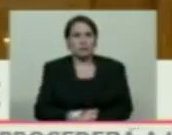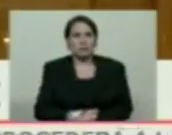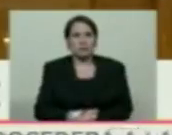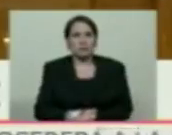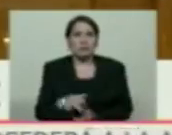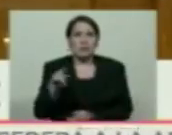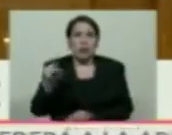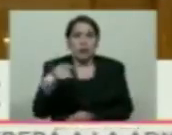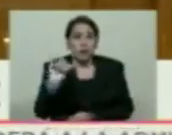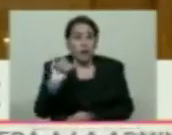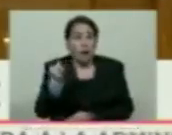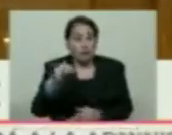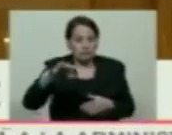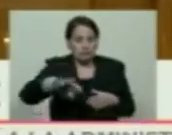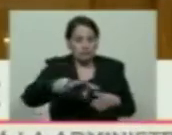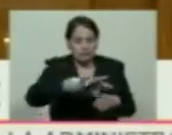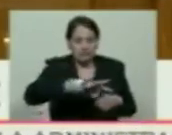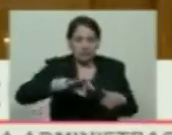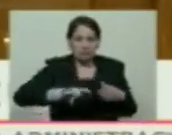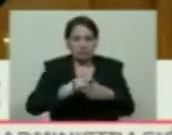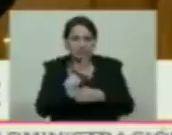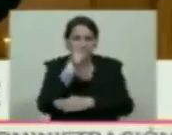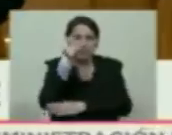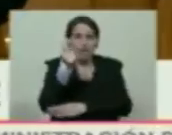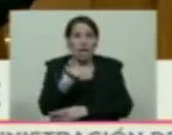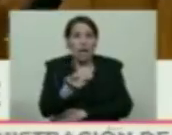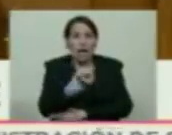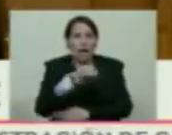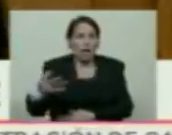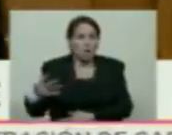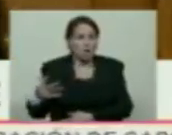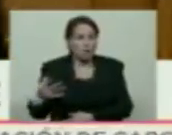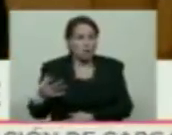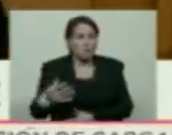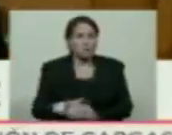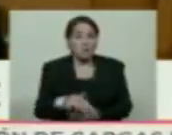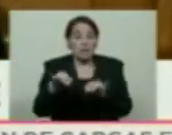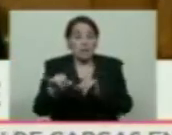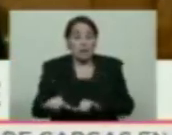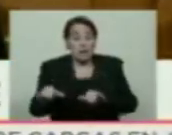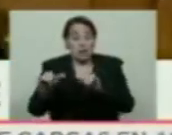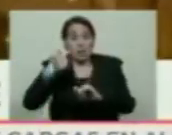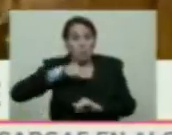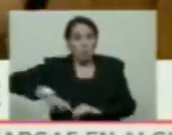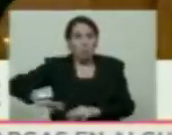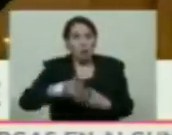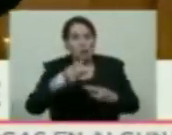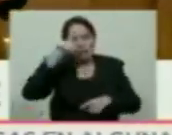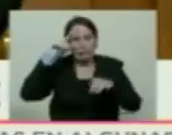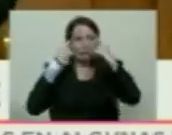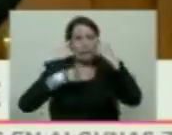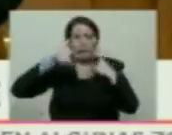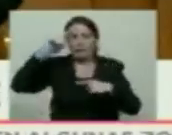Ahí están sembrando arroz y cosechando arroz. Ese mismo pueblo que estaba allá, sudando,